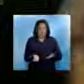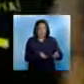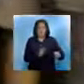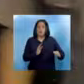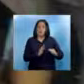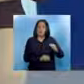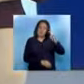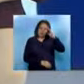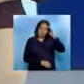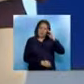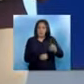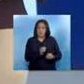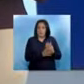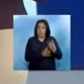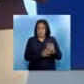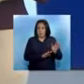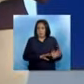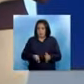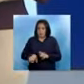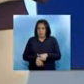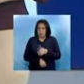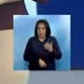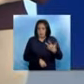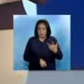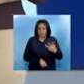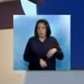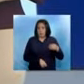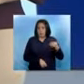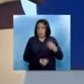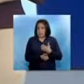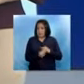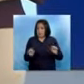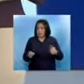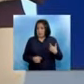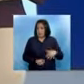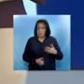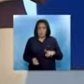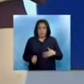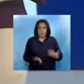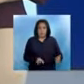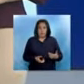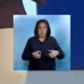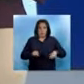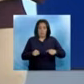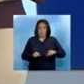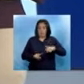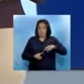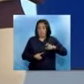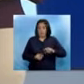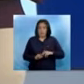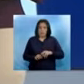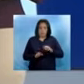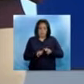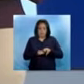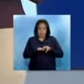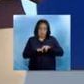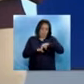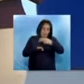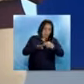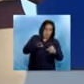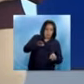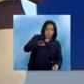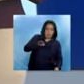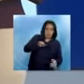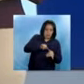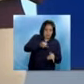Arequipa. Y por otro lado, tres jóvenes se salvaron de morir cuando la mototaxi en la que iban cayó a un barranco de 30 metros